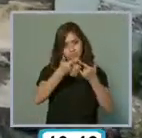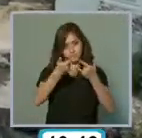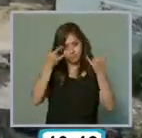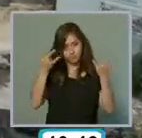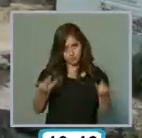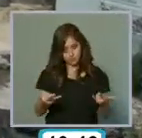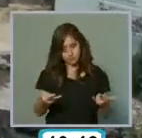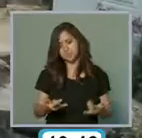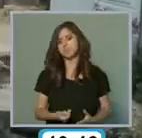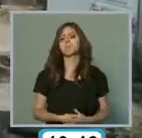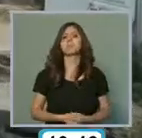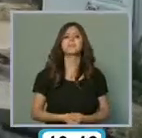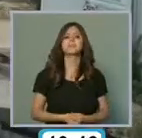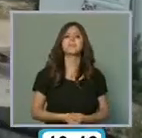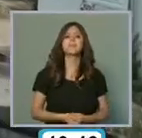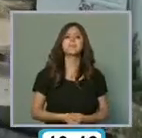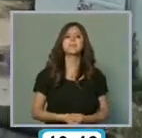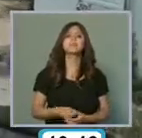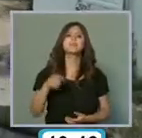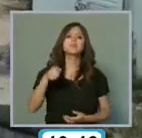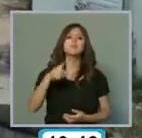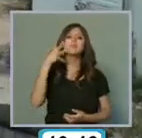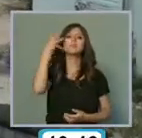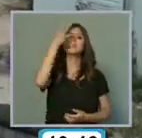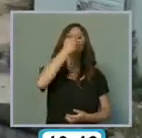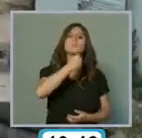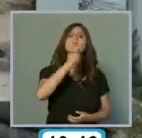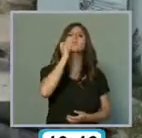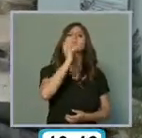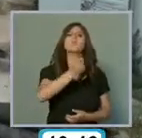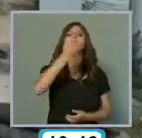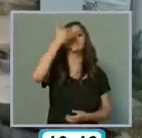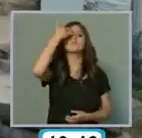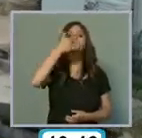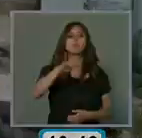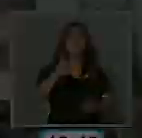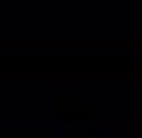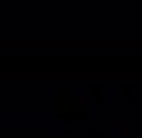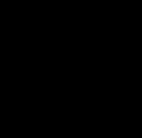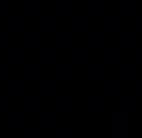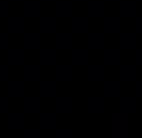hay hoguitos, pajaritos, pero qué bonito es saber de la historia para que no nos cuenten.